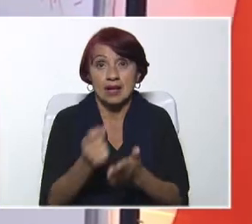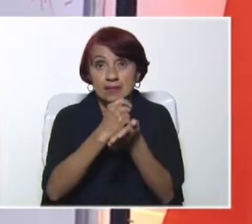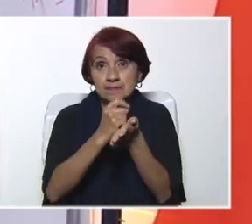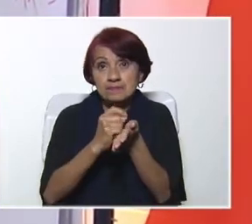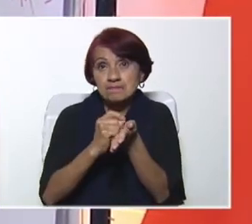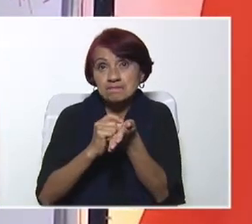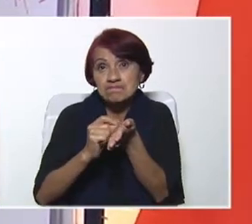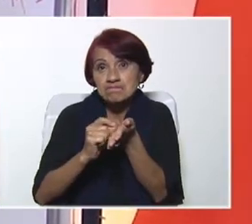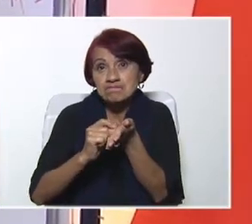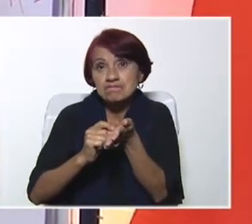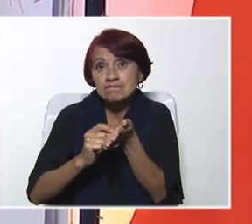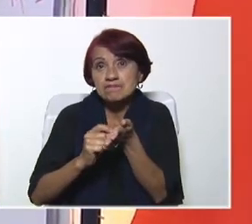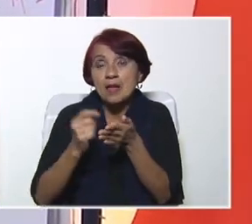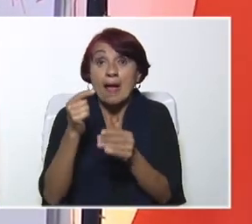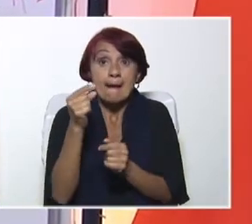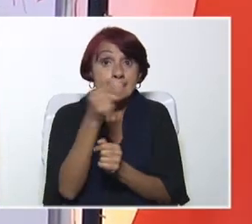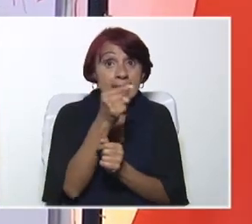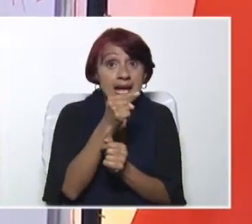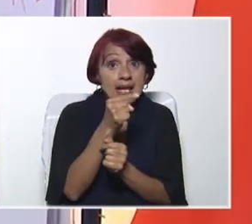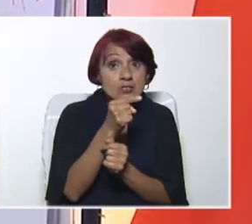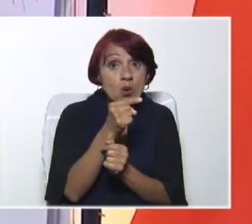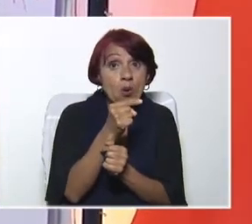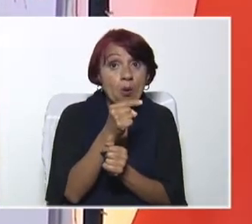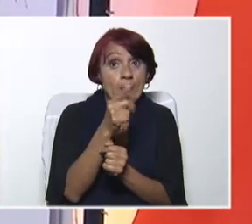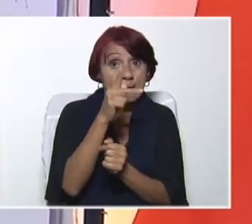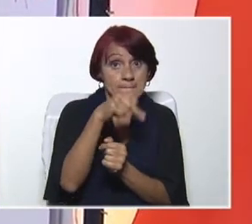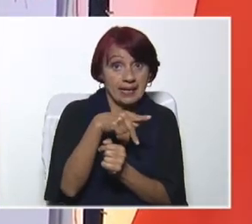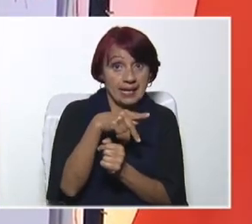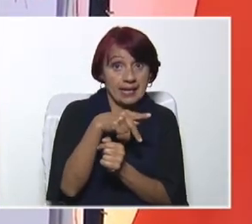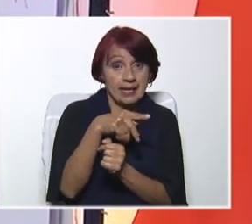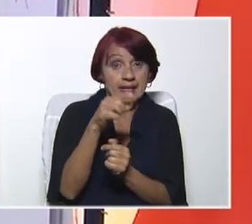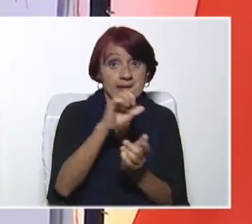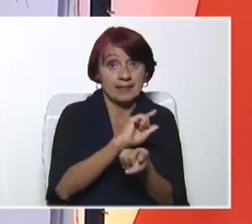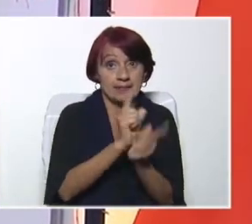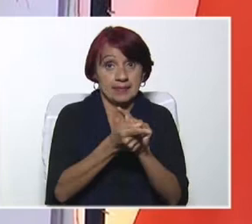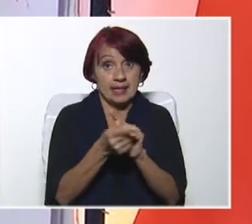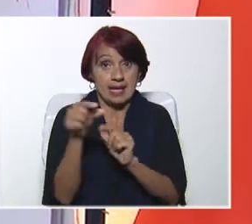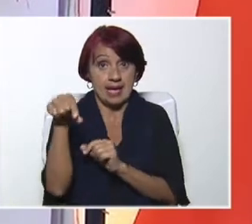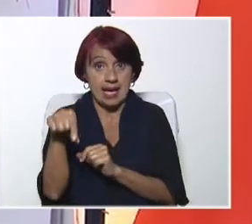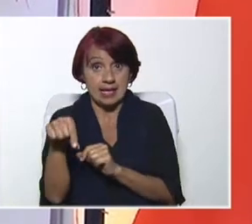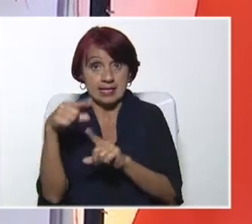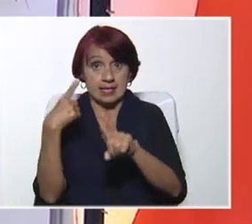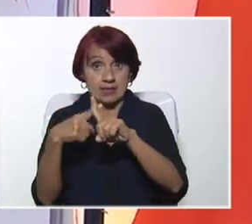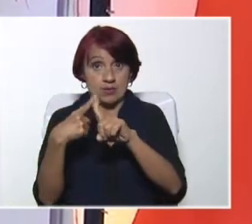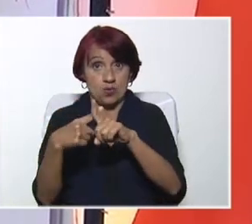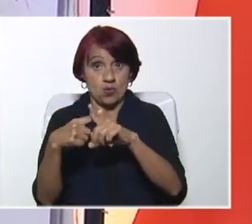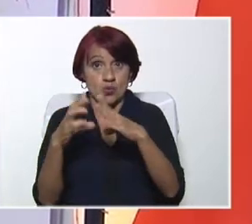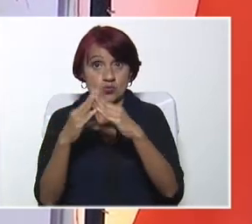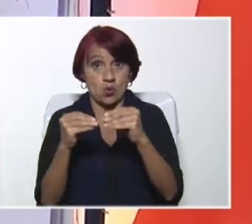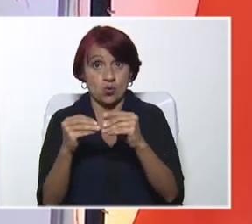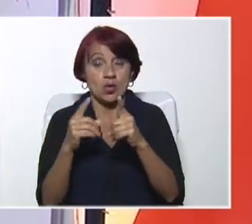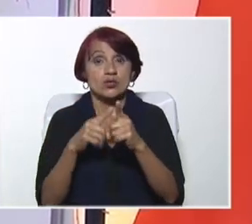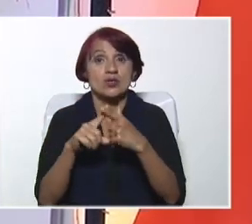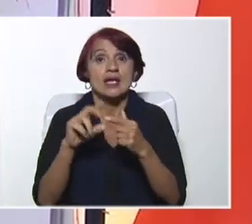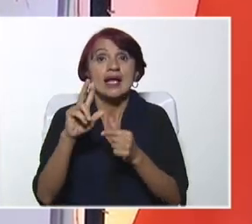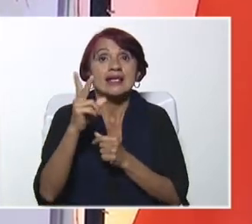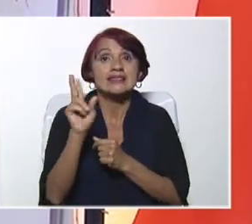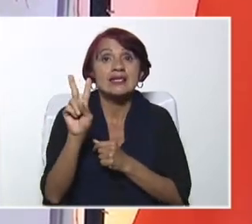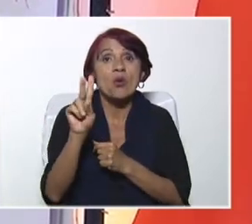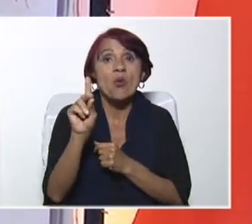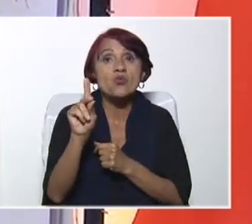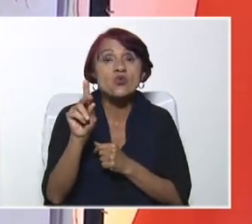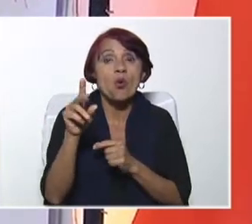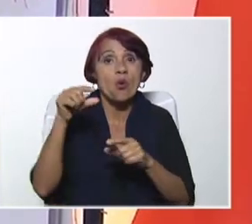Reescribimos aquí menos p de x menos q de x, y cambiamos los signos del segundo polinomio, que es q de